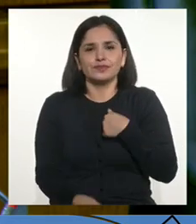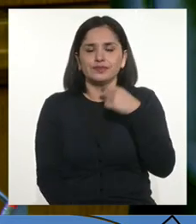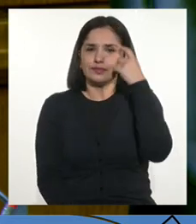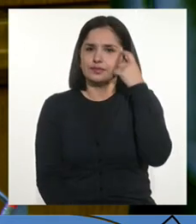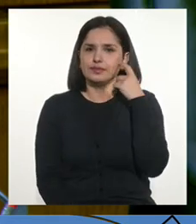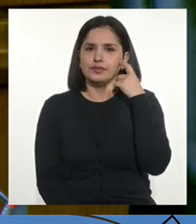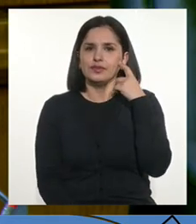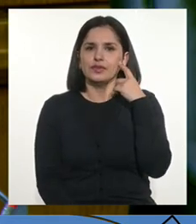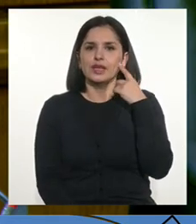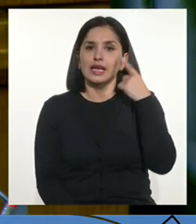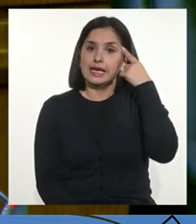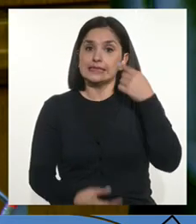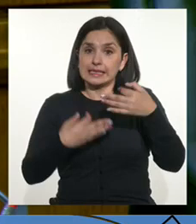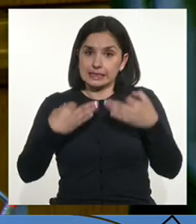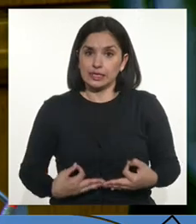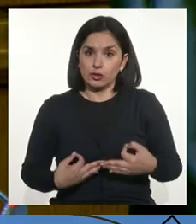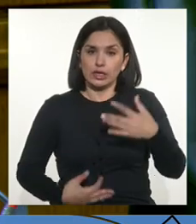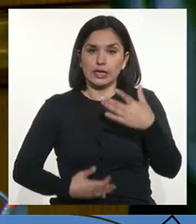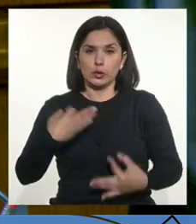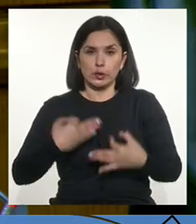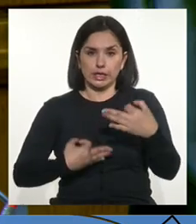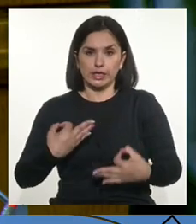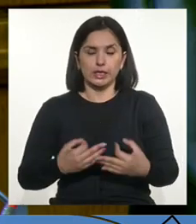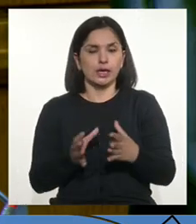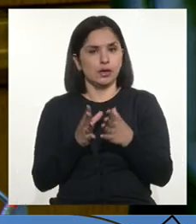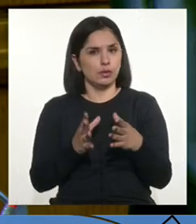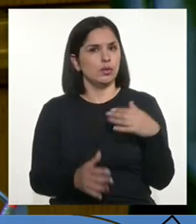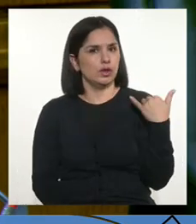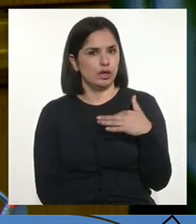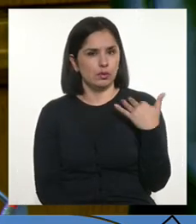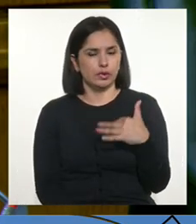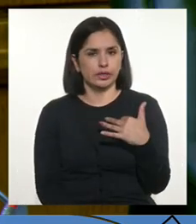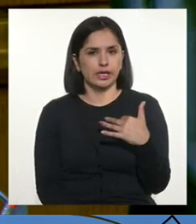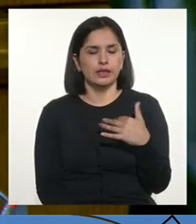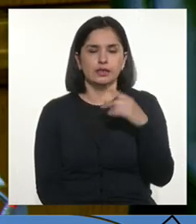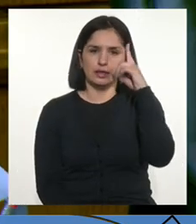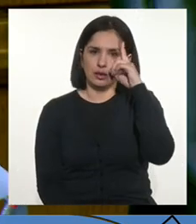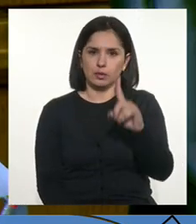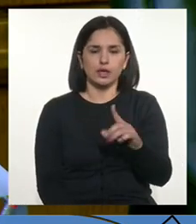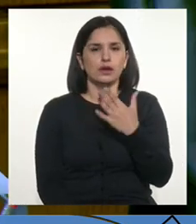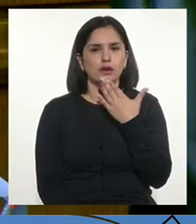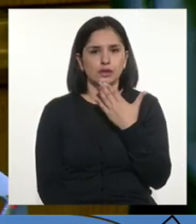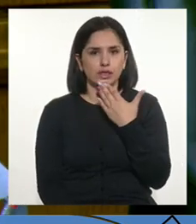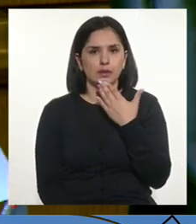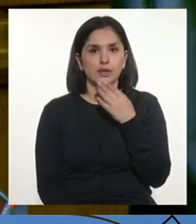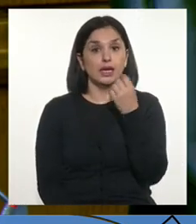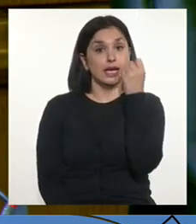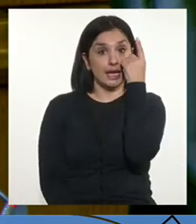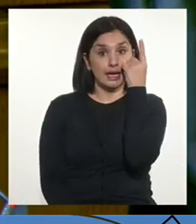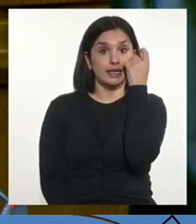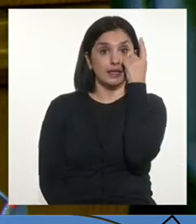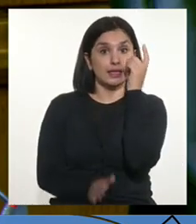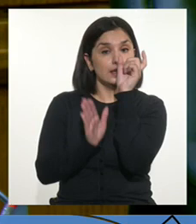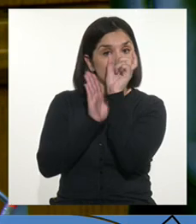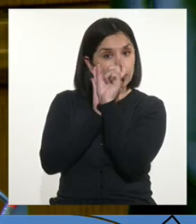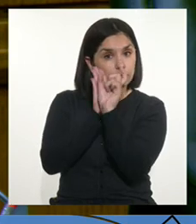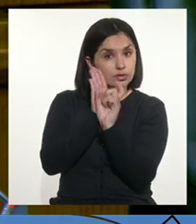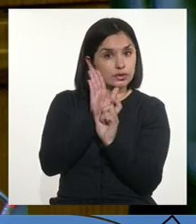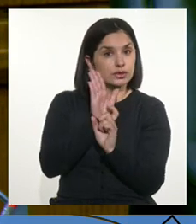que esa certeza jurídica es tremendamente relevante pero también la comprensión de parte de la